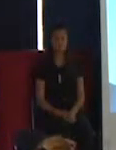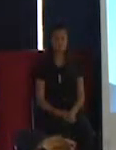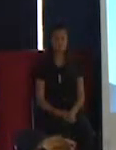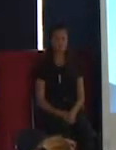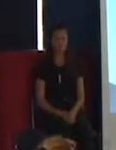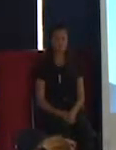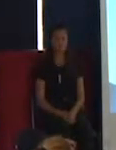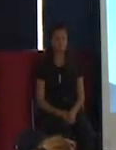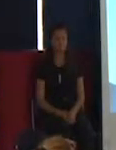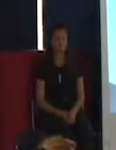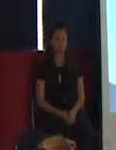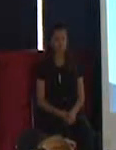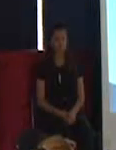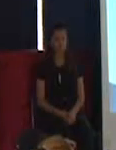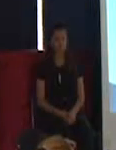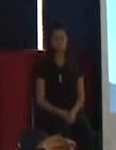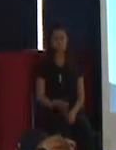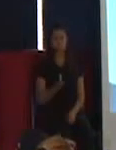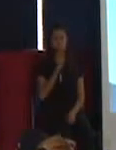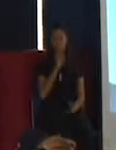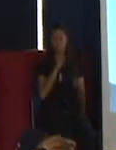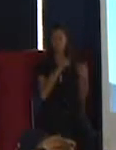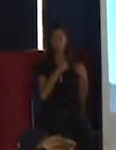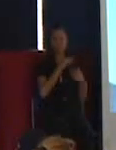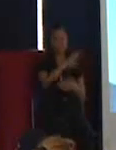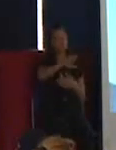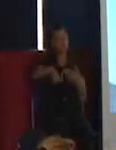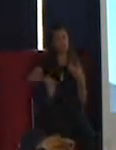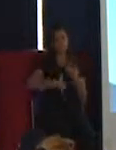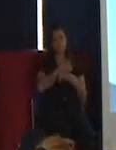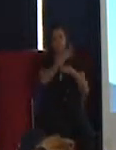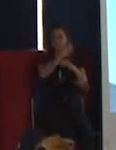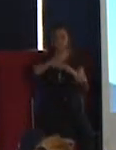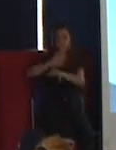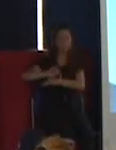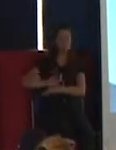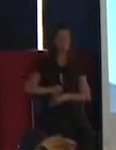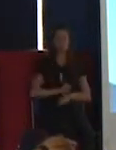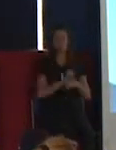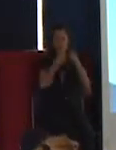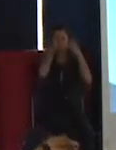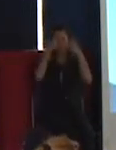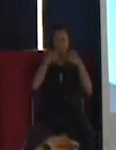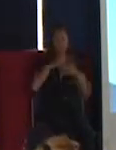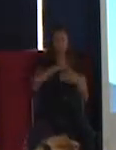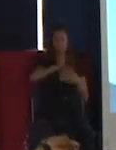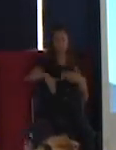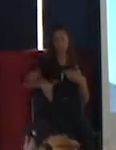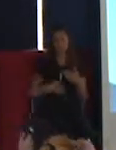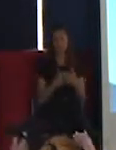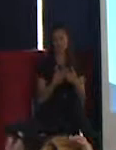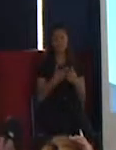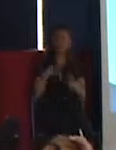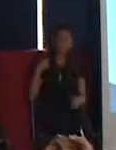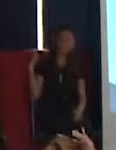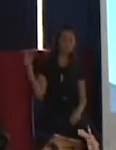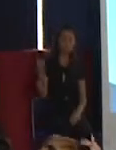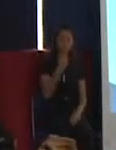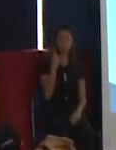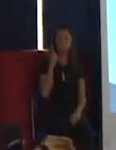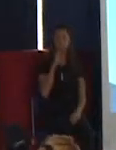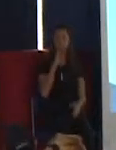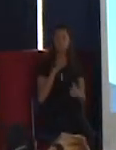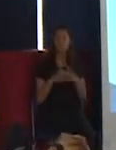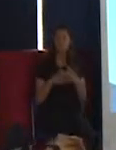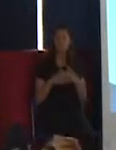Recae indirectamente en todas las instituciones del Estado, ¿sí?, pero generalmente. Y quienes van a empezar a